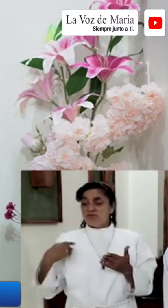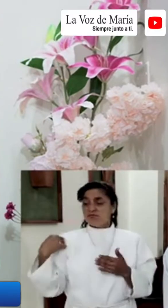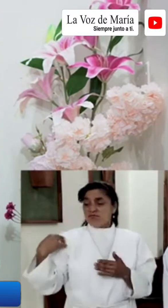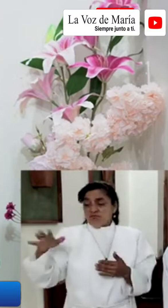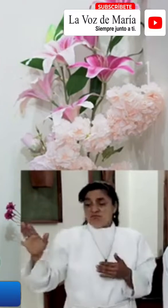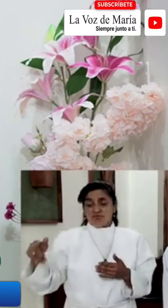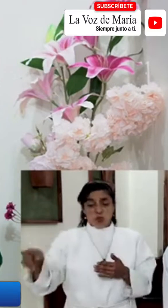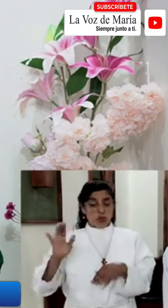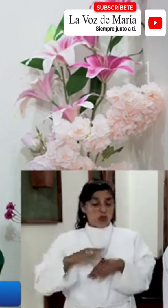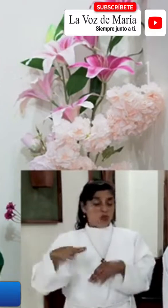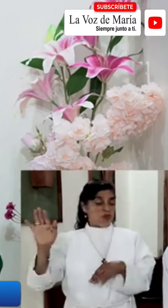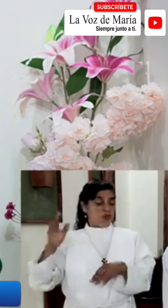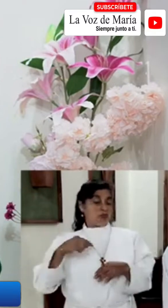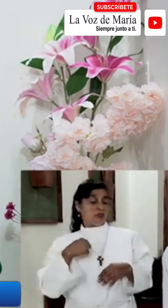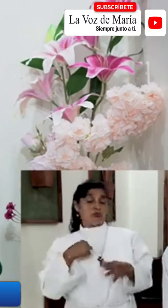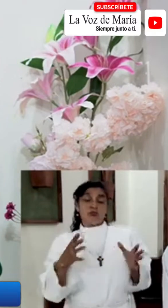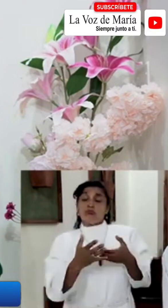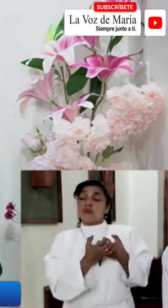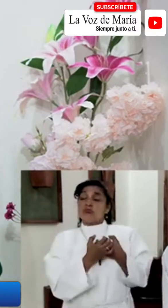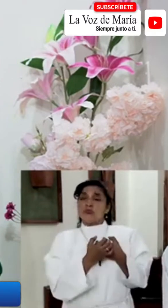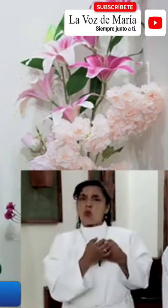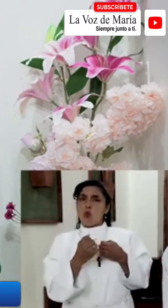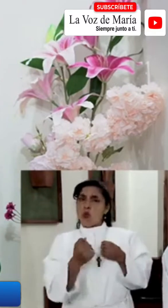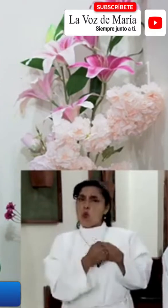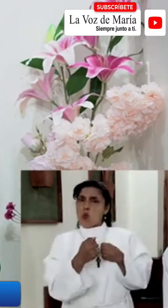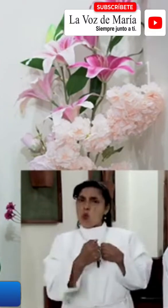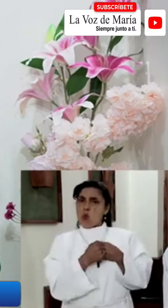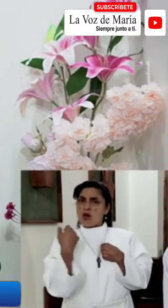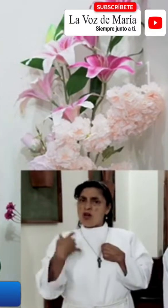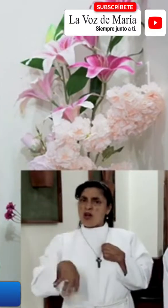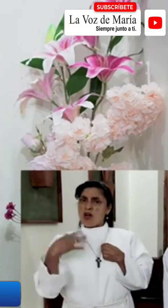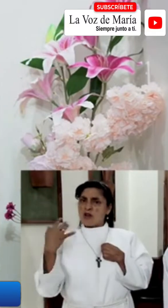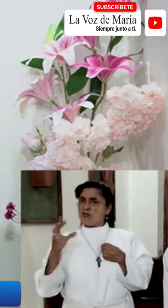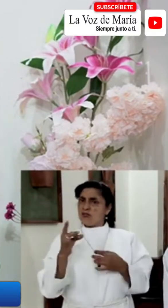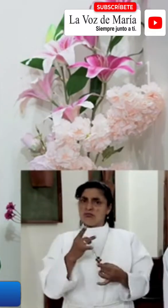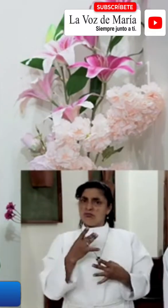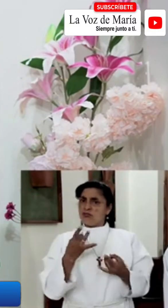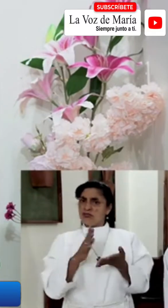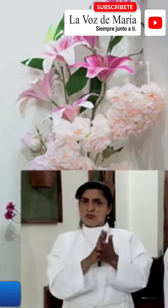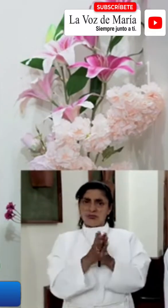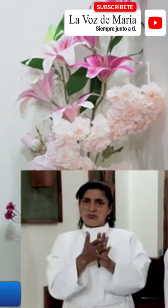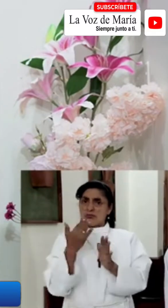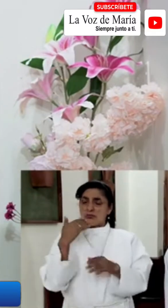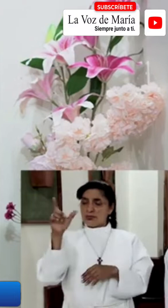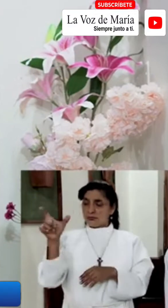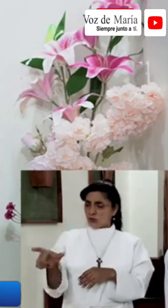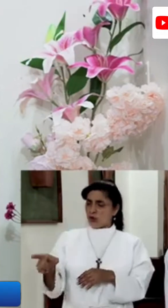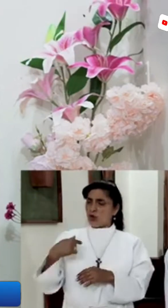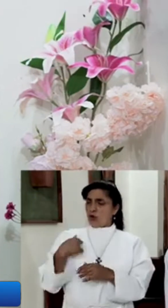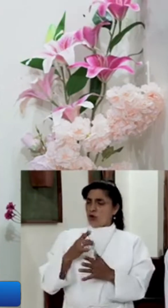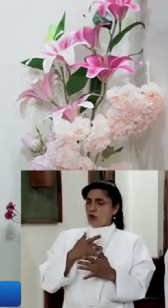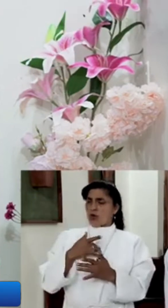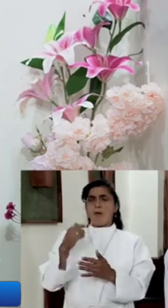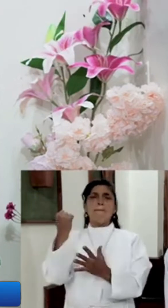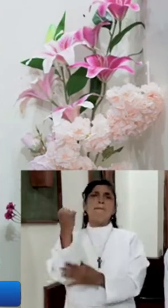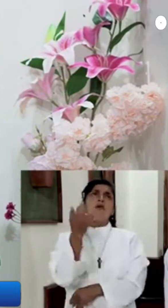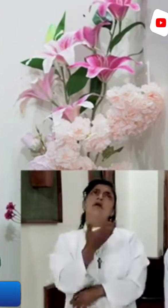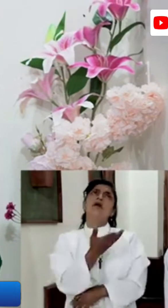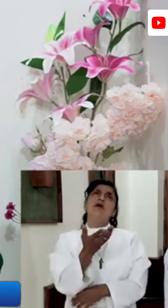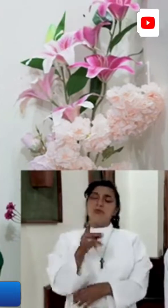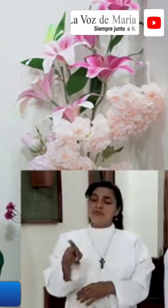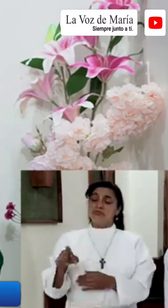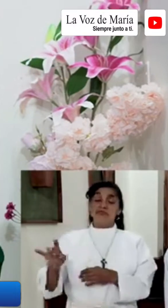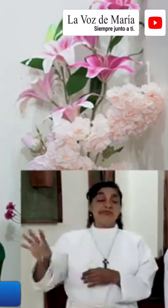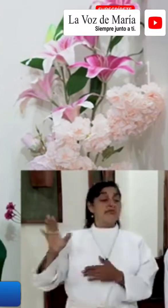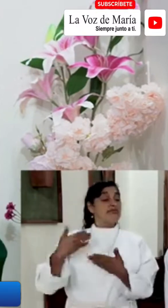indiferente, se ha vuelto también indolente ante aquella persona que está junto a sí.